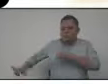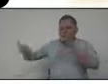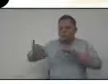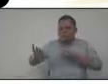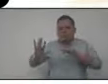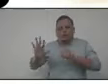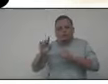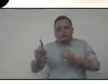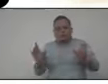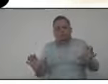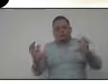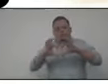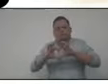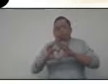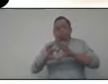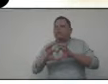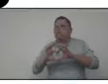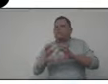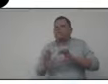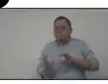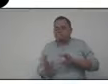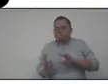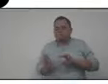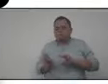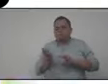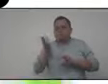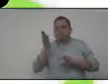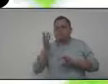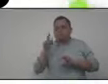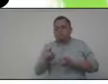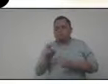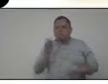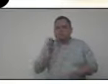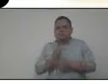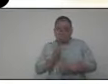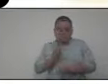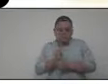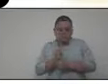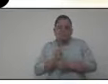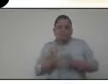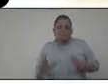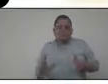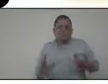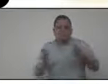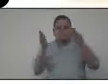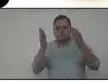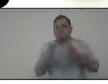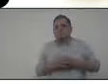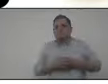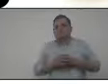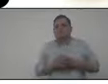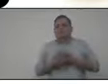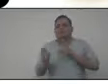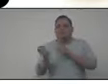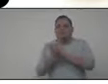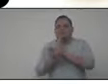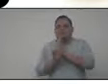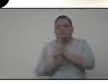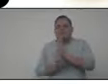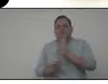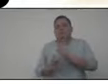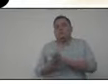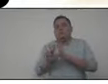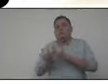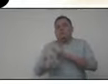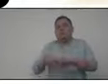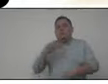Capresoca. Entonces, es un trabajo muy grande que se ha hecho para tener este punto. Igual en los resultados